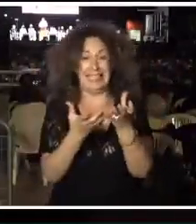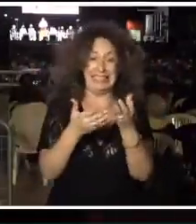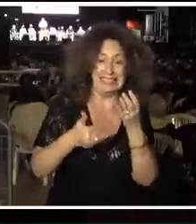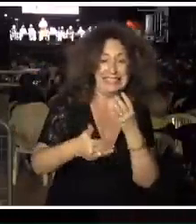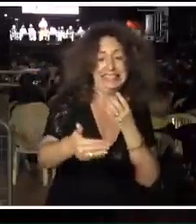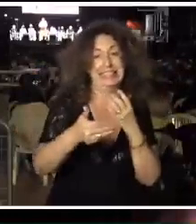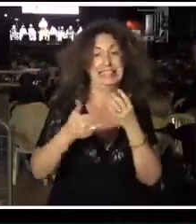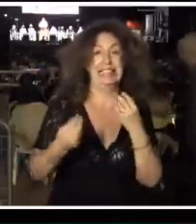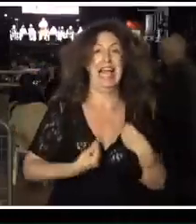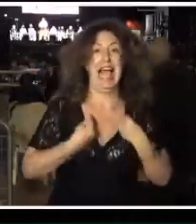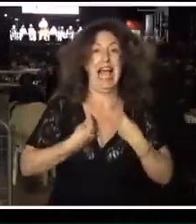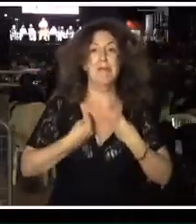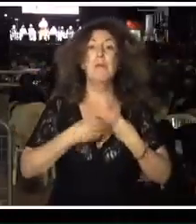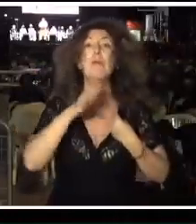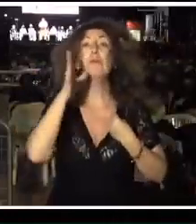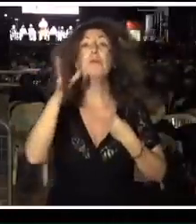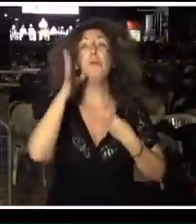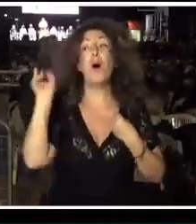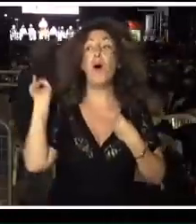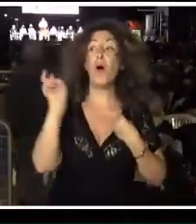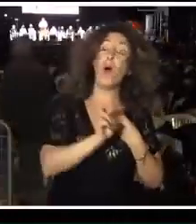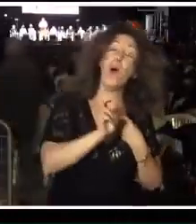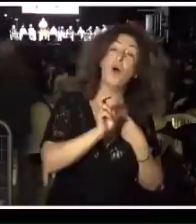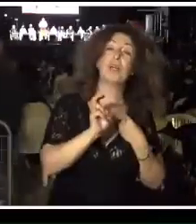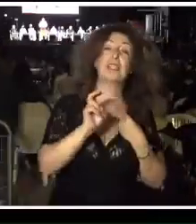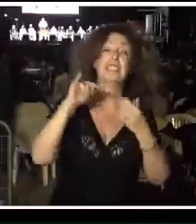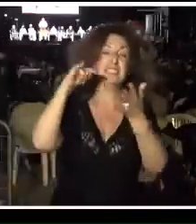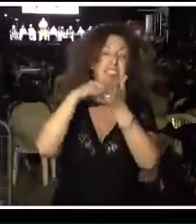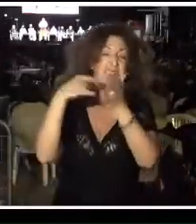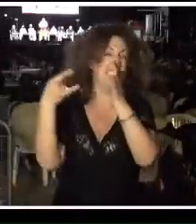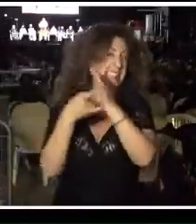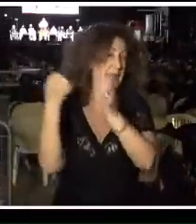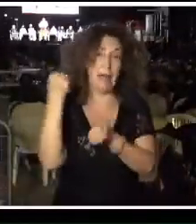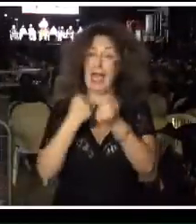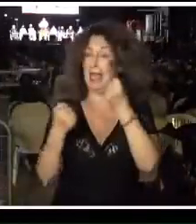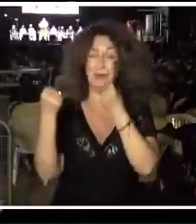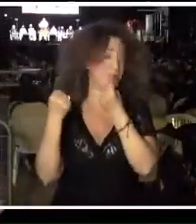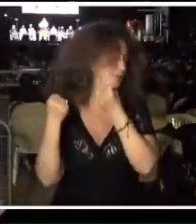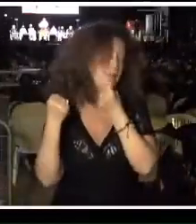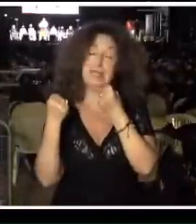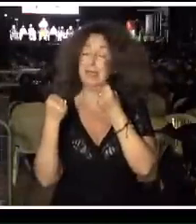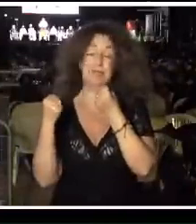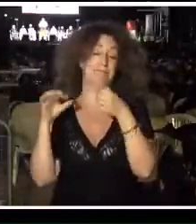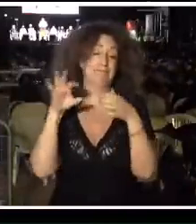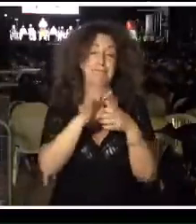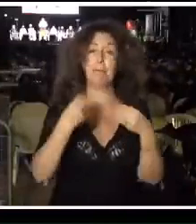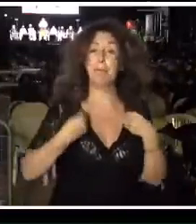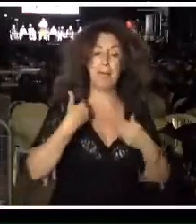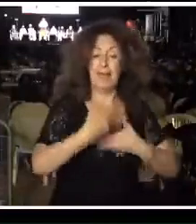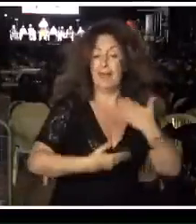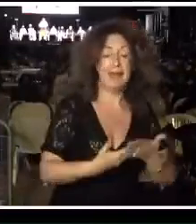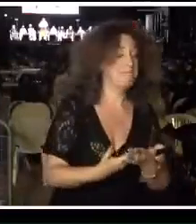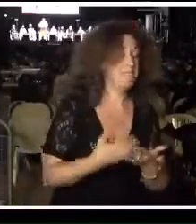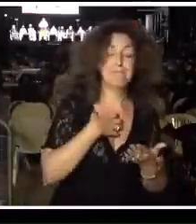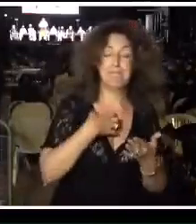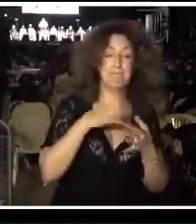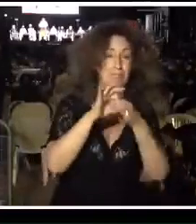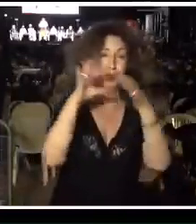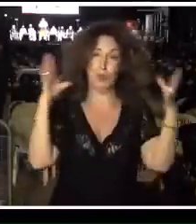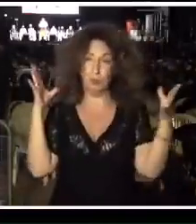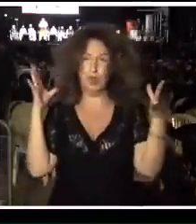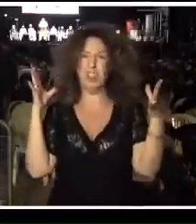de un sistema económico incompatible con la vida, el capitalismo. La producción y el consumo